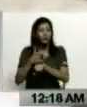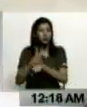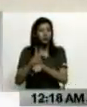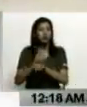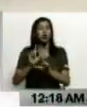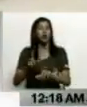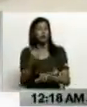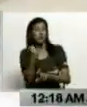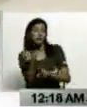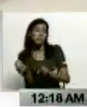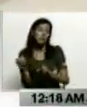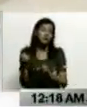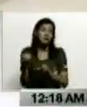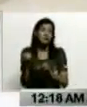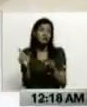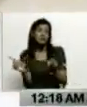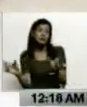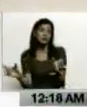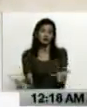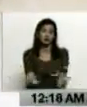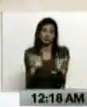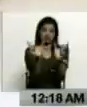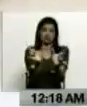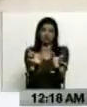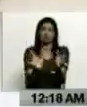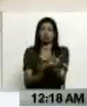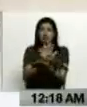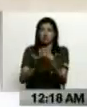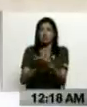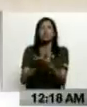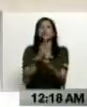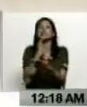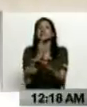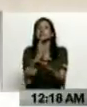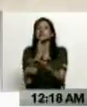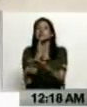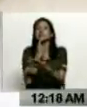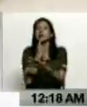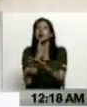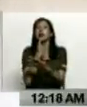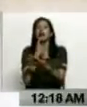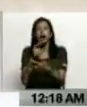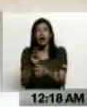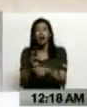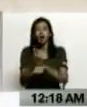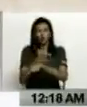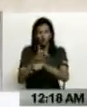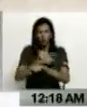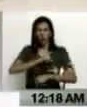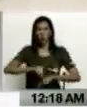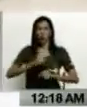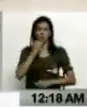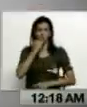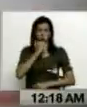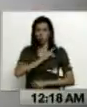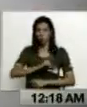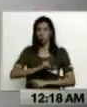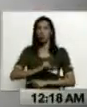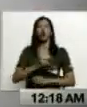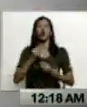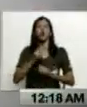una parte de la frase Cuál es la parte de la frase Ah dictadura sale con